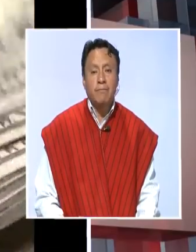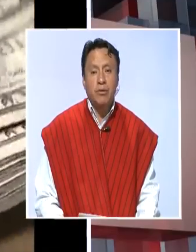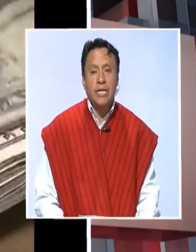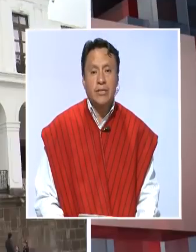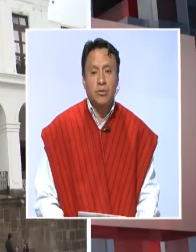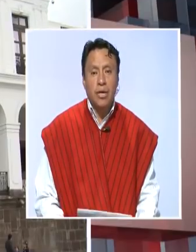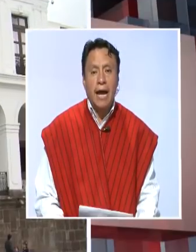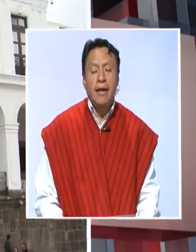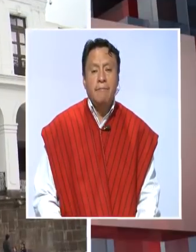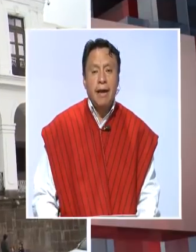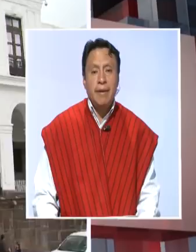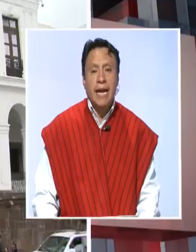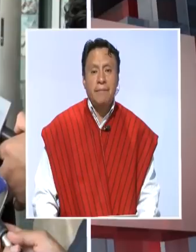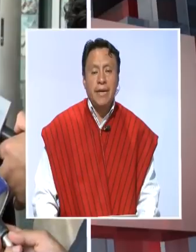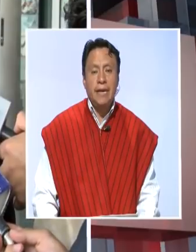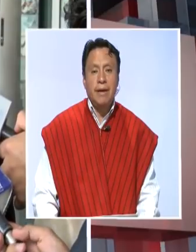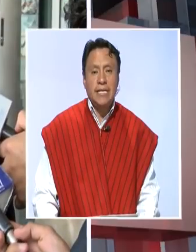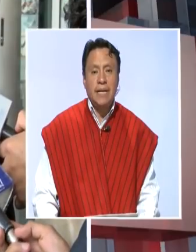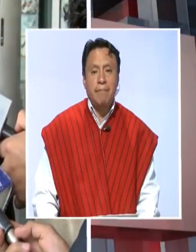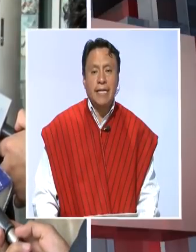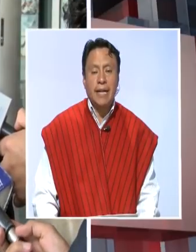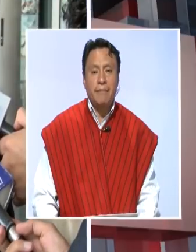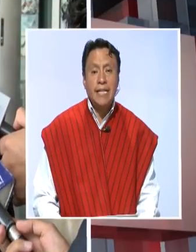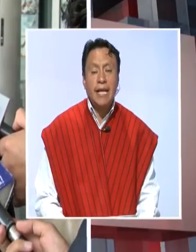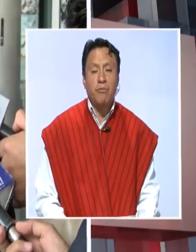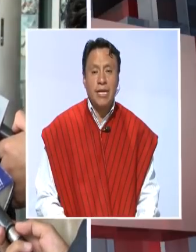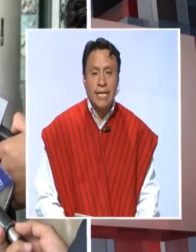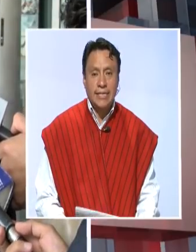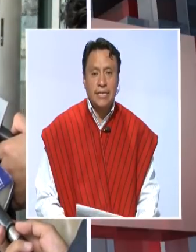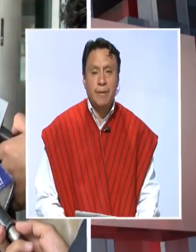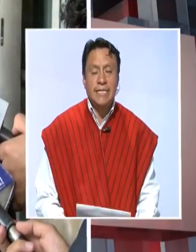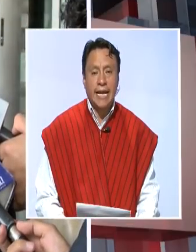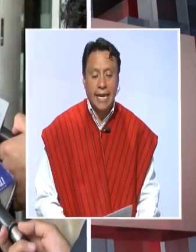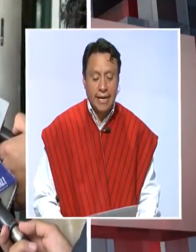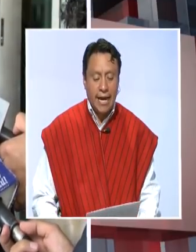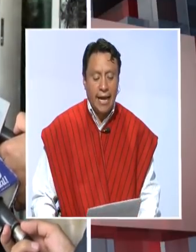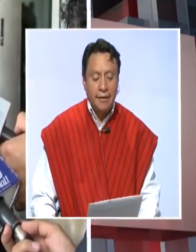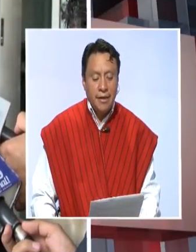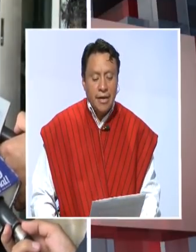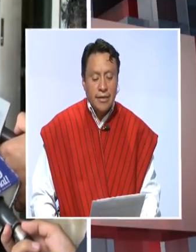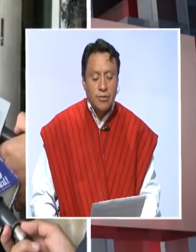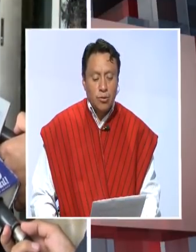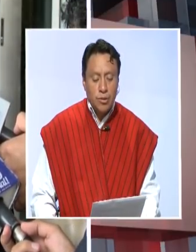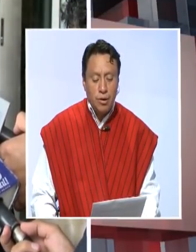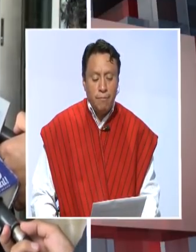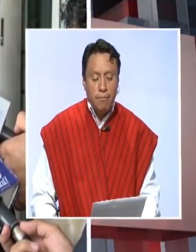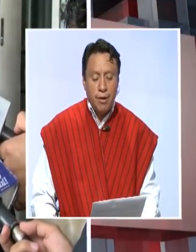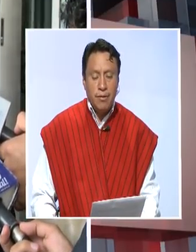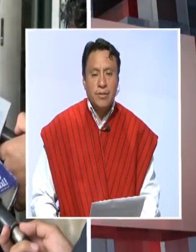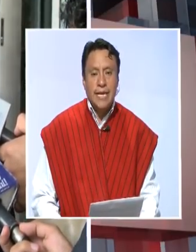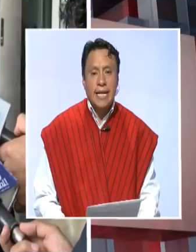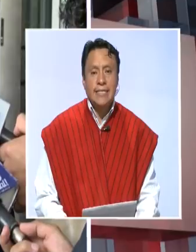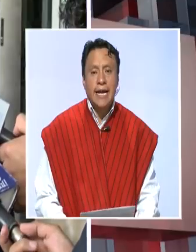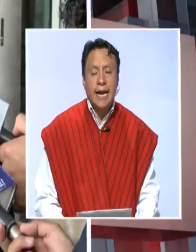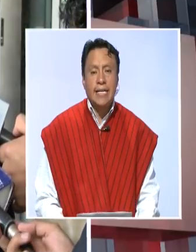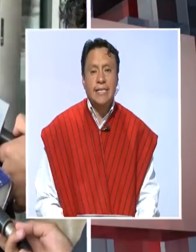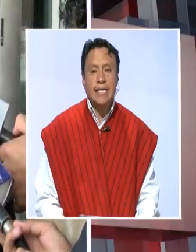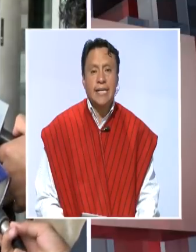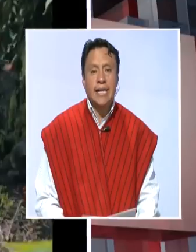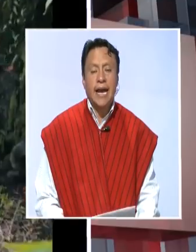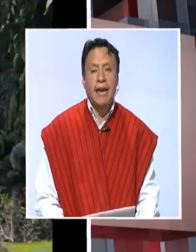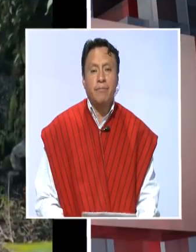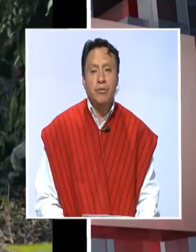bancos Pushak runa, paimi kaipi imashina paktanamanta huilla chispa sakirka. Resolución Pueblo